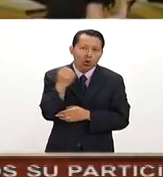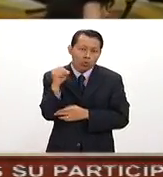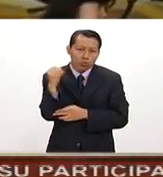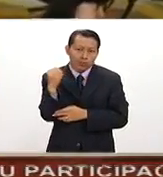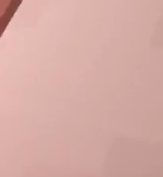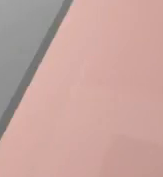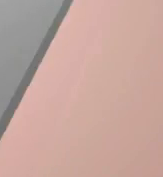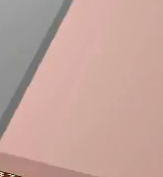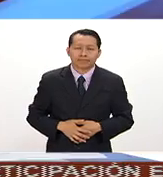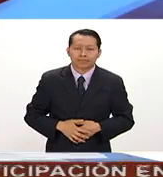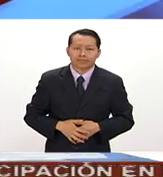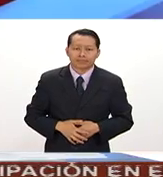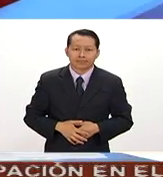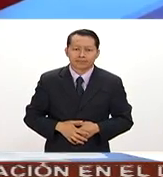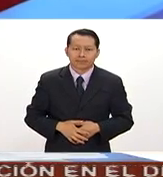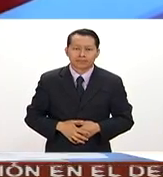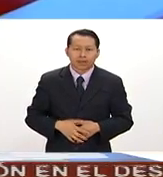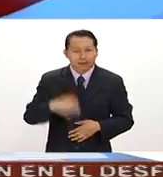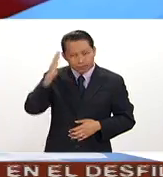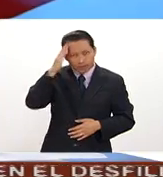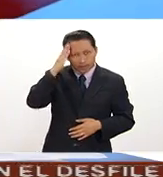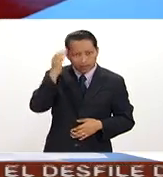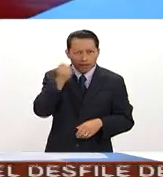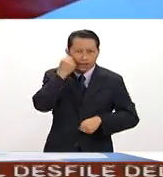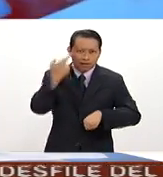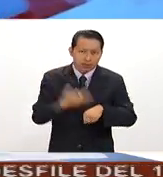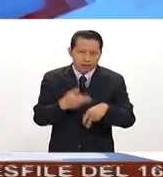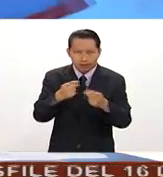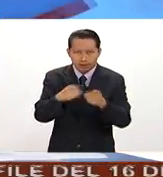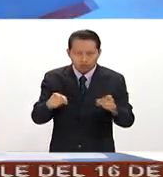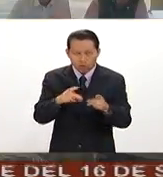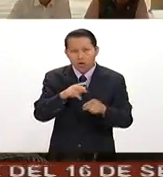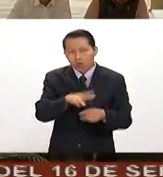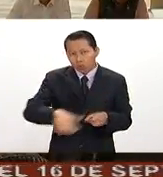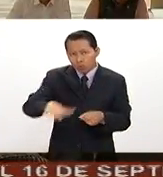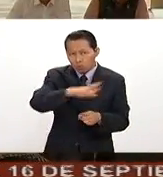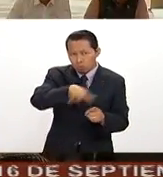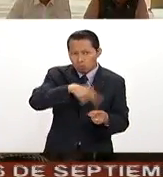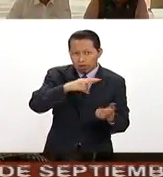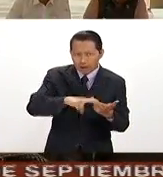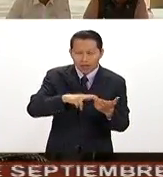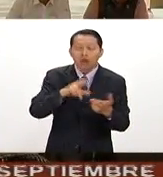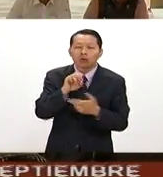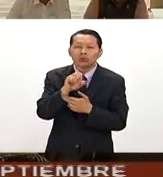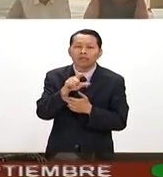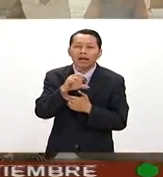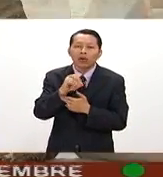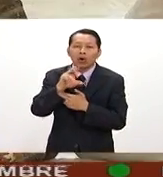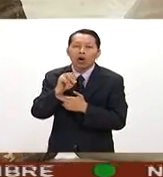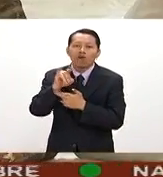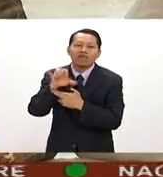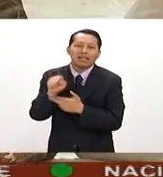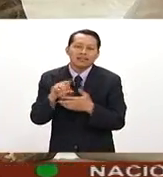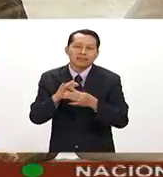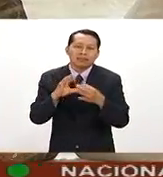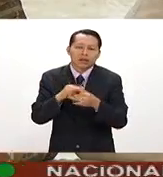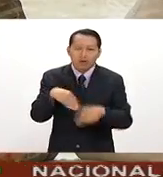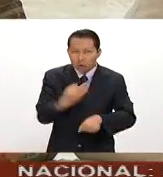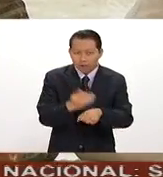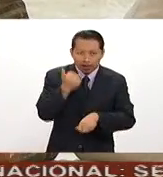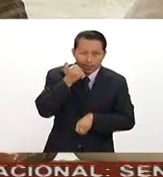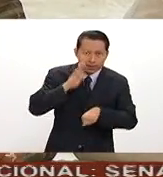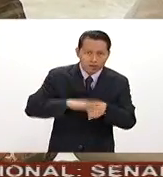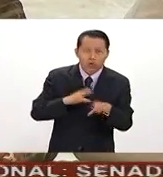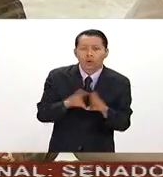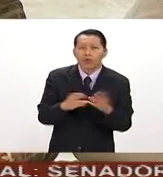octubre. La titular de la Secretaría de Desarrollo Rural, Territorial y Urbano, Rosario Robles, informó que en la actual administración se